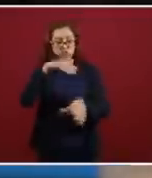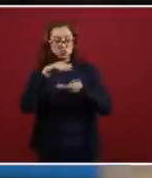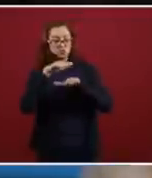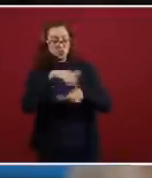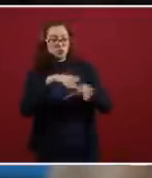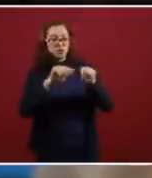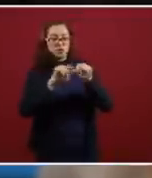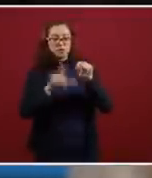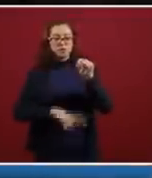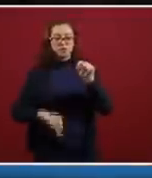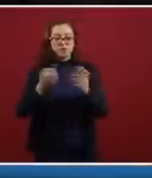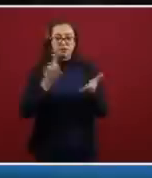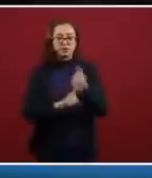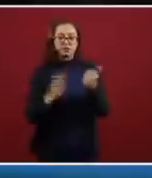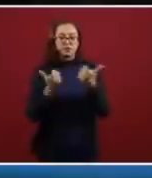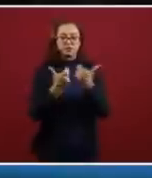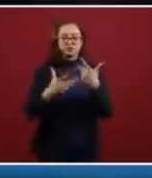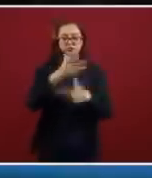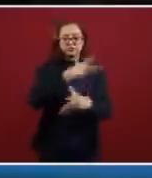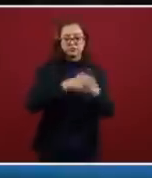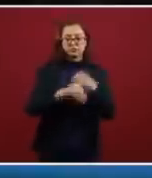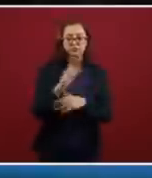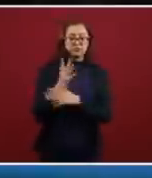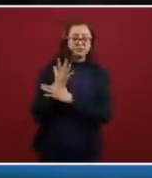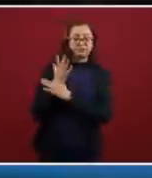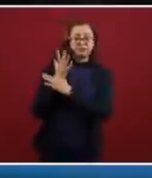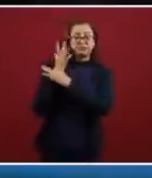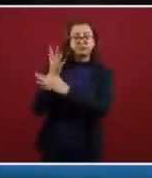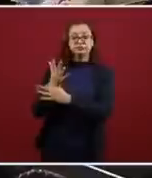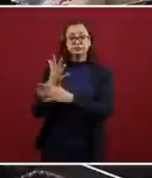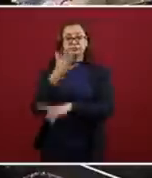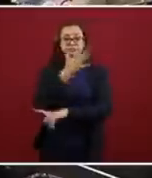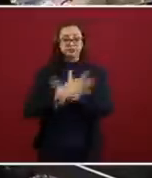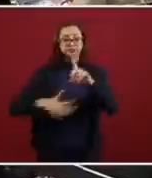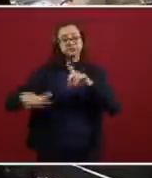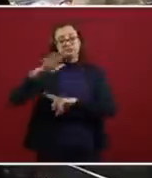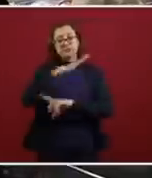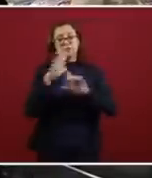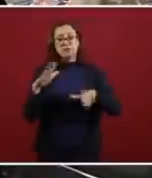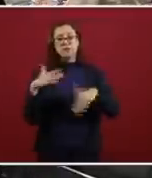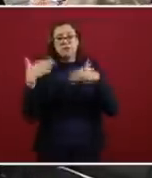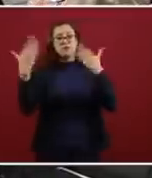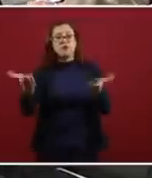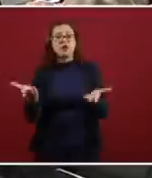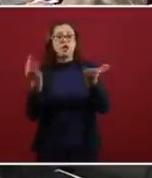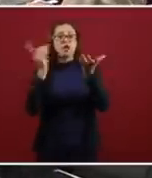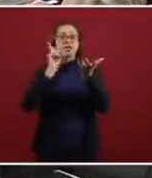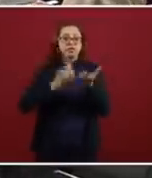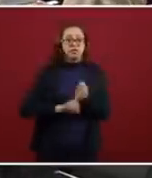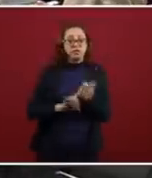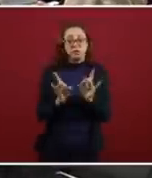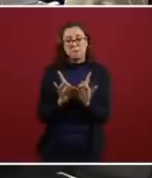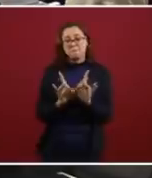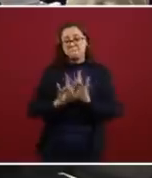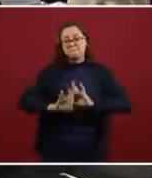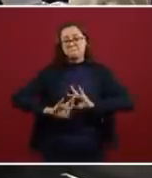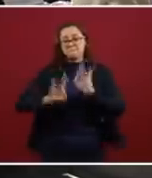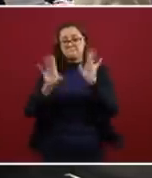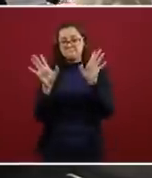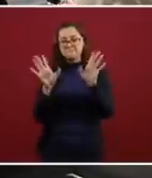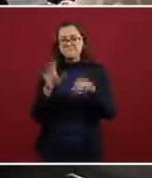ellos hablan de factores externos e internos, por qué el